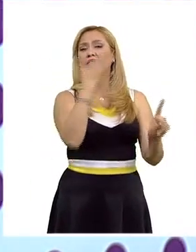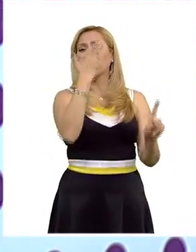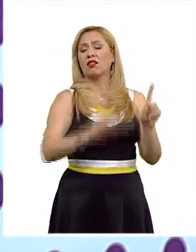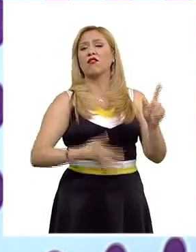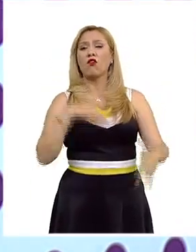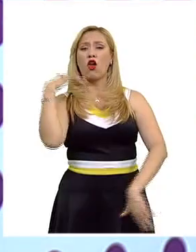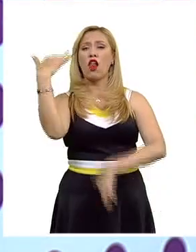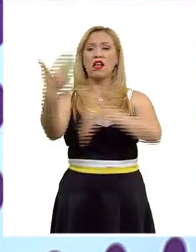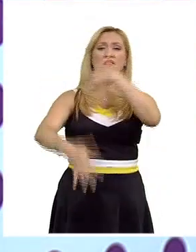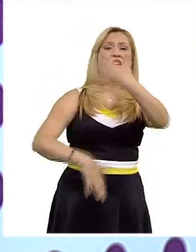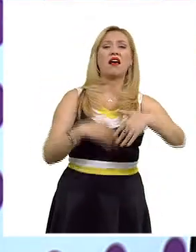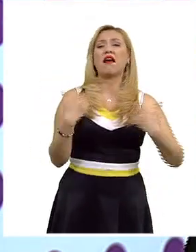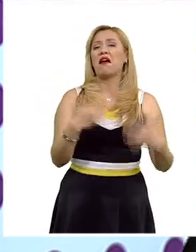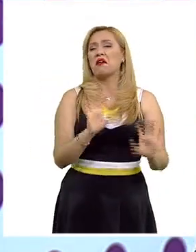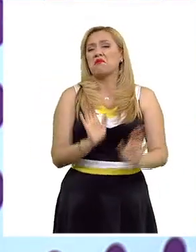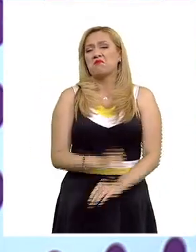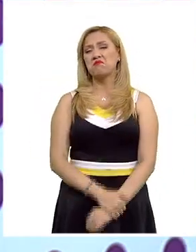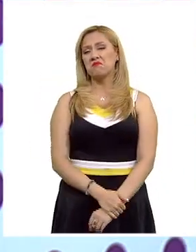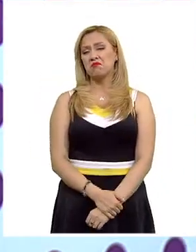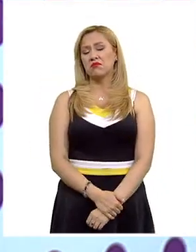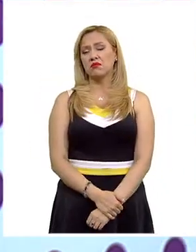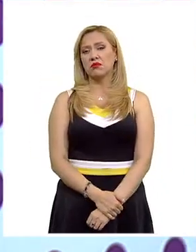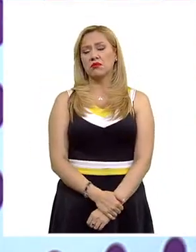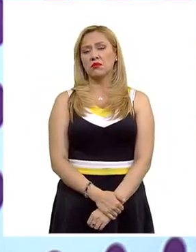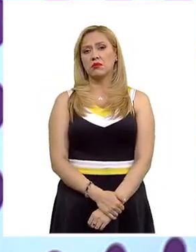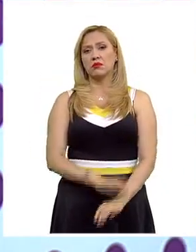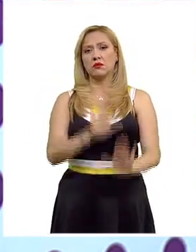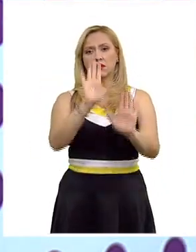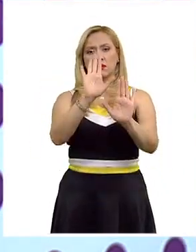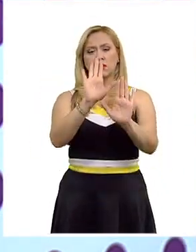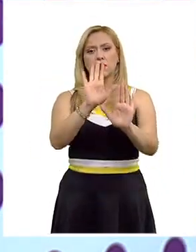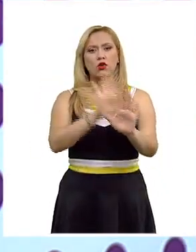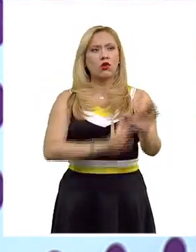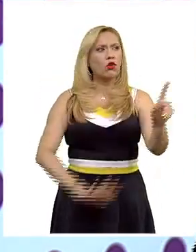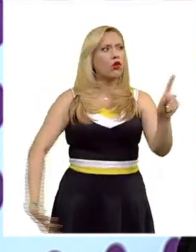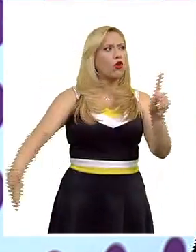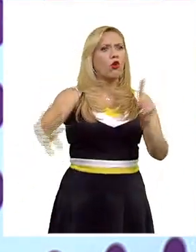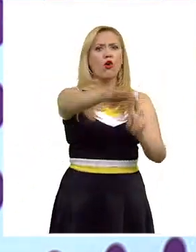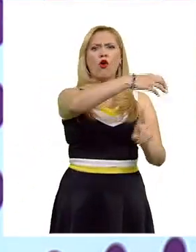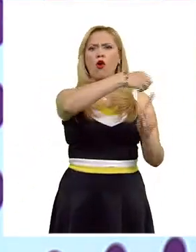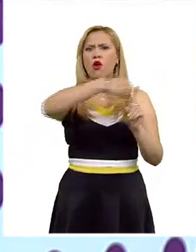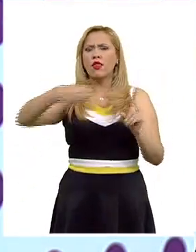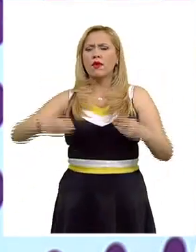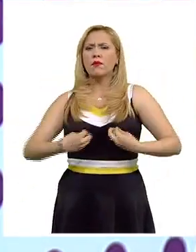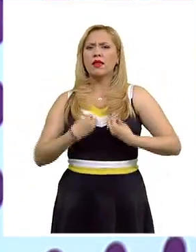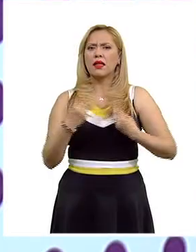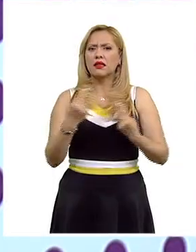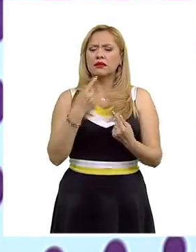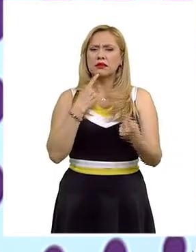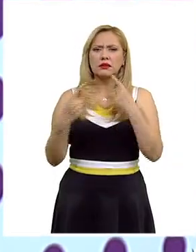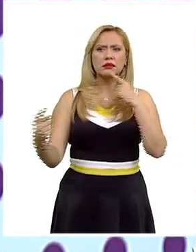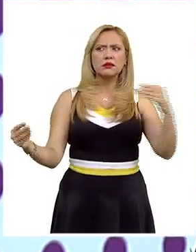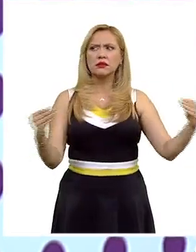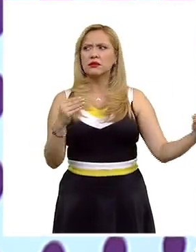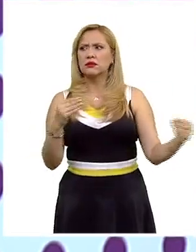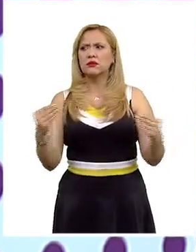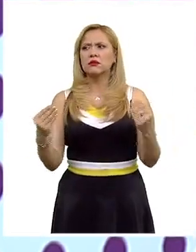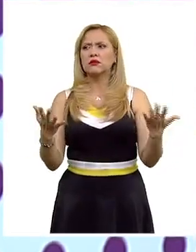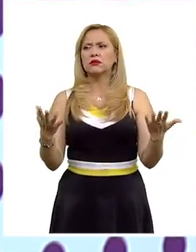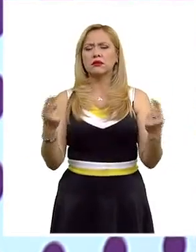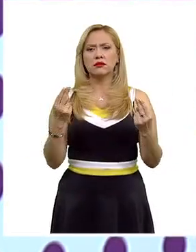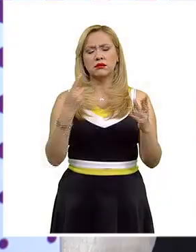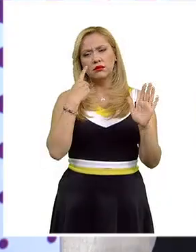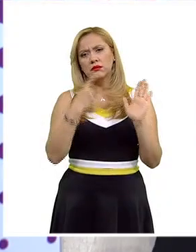que estamos poniendo en cuestión todo el orden social. Eso es lo que creo que tenemos que discutir, que tenemos que poner